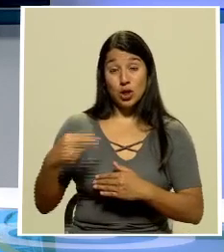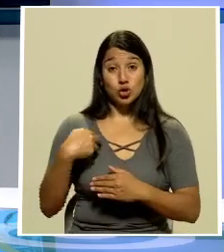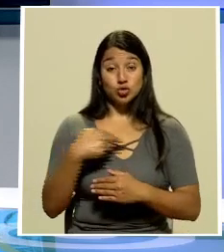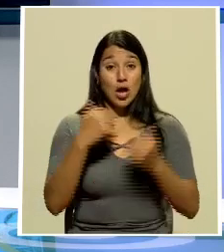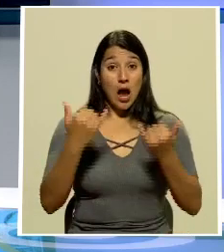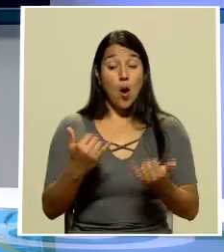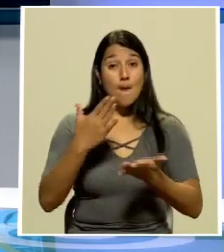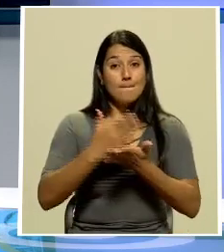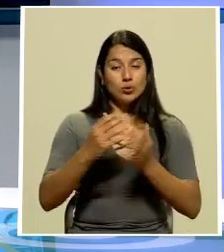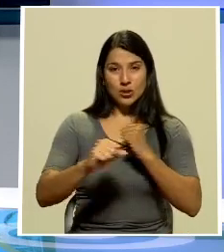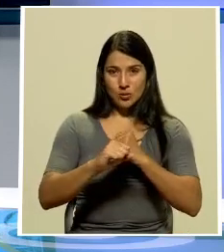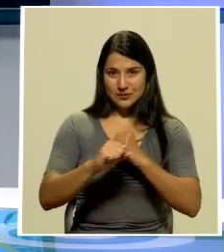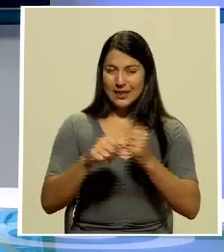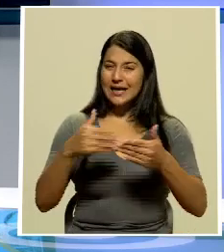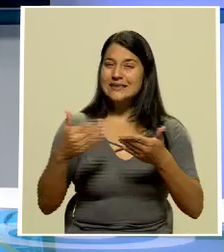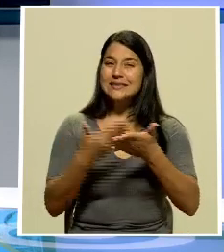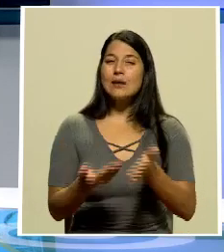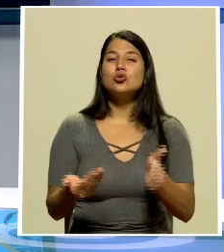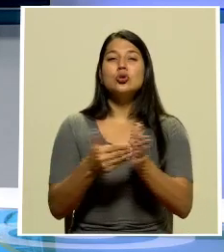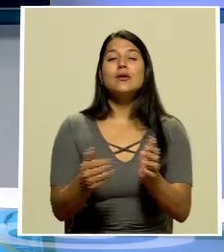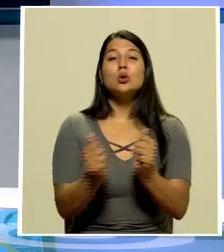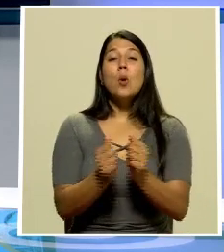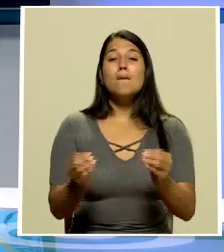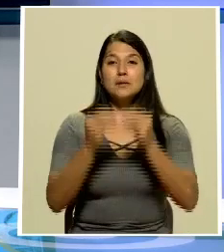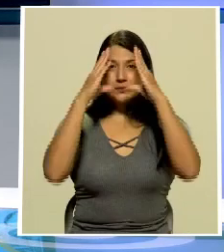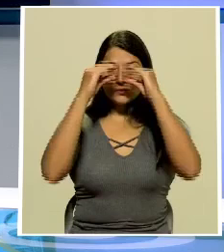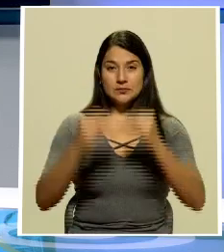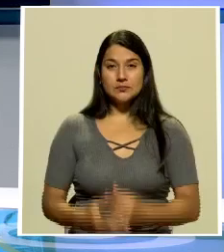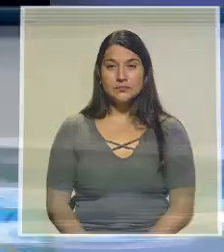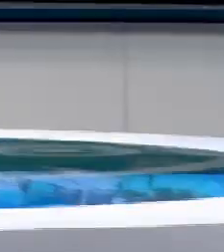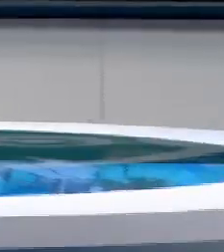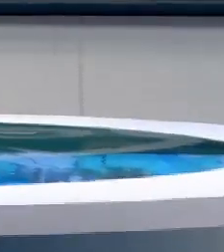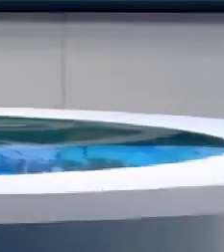una pausa comercial y ya venimos con más información.